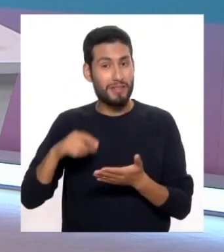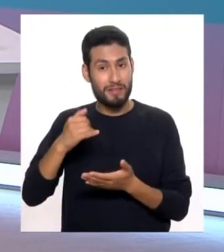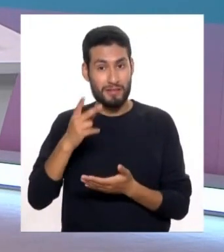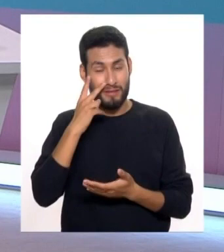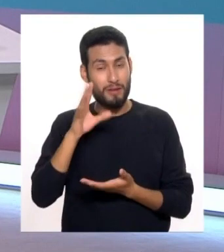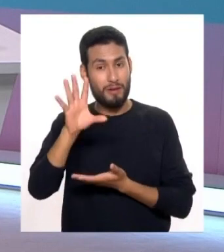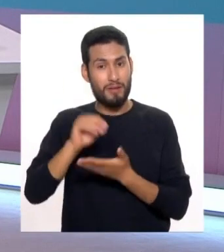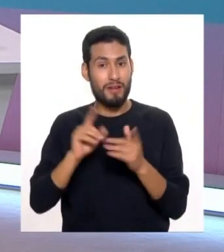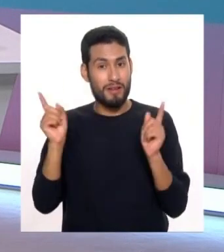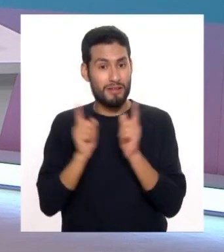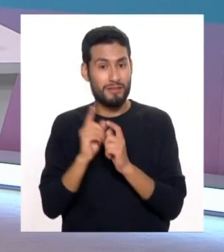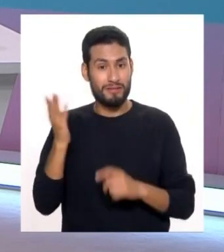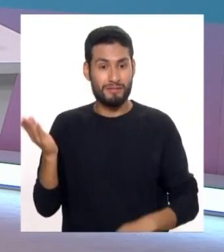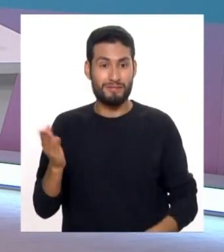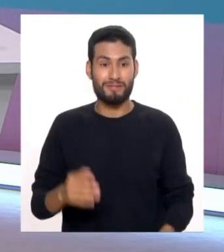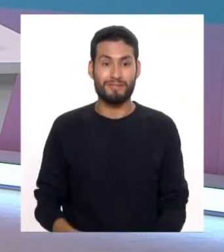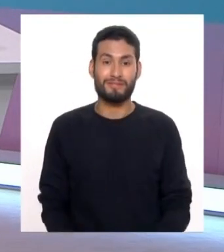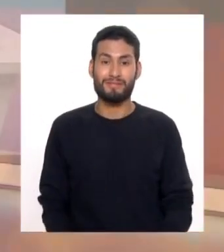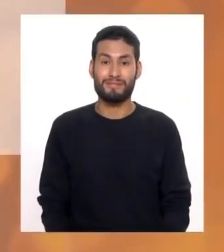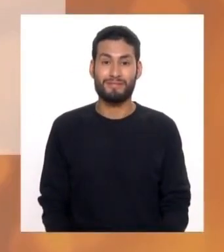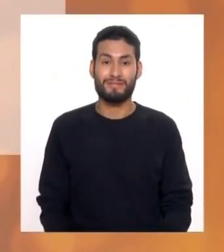para copiar el resumen.